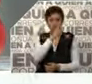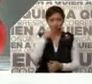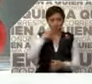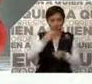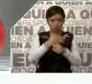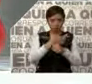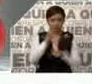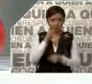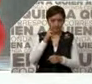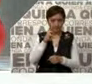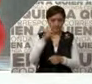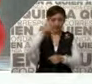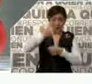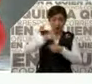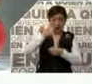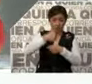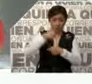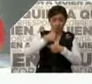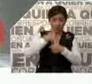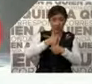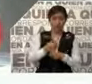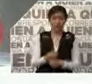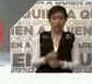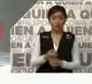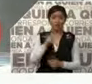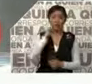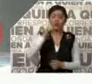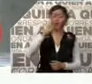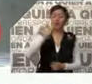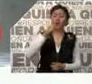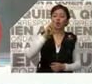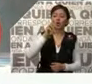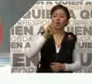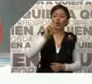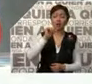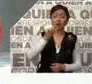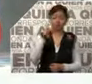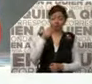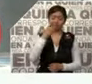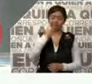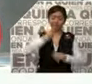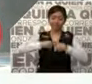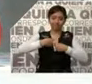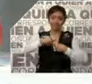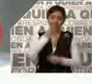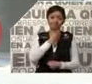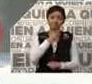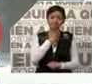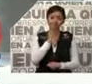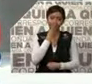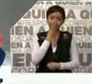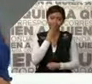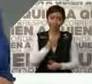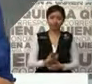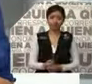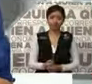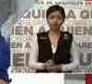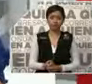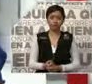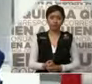que la abuelita de la señora Gloria, pues padece esta enfermedad, esta diabetes. Entonces,